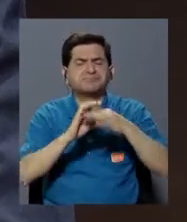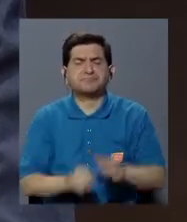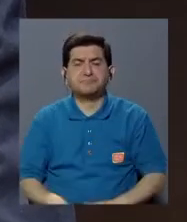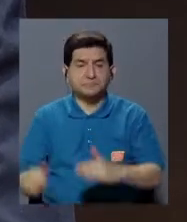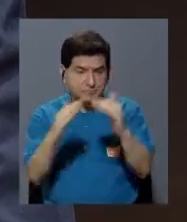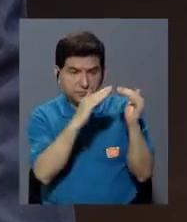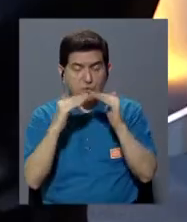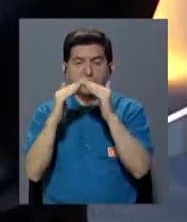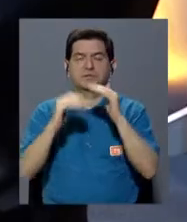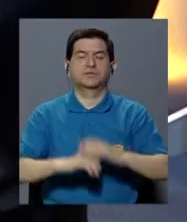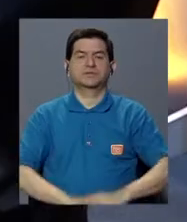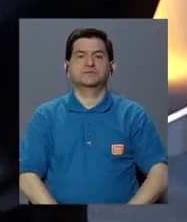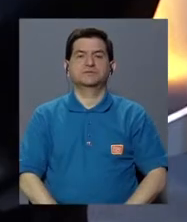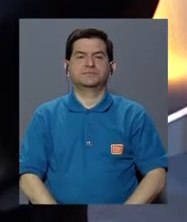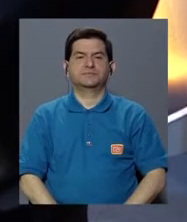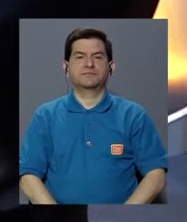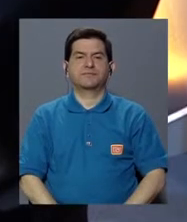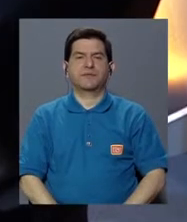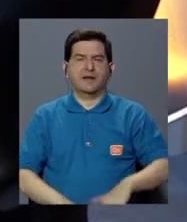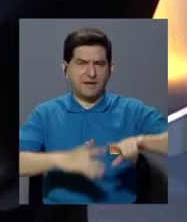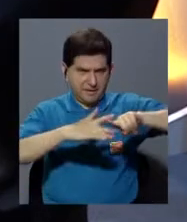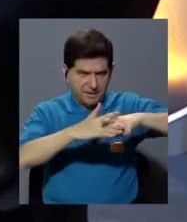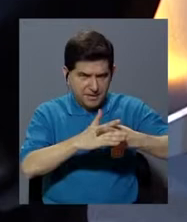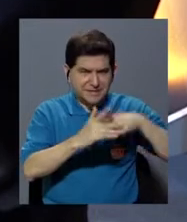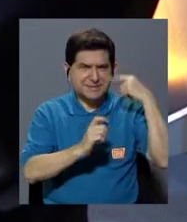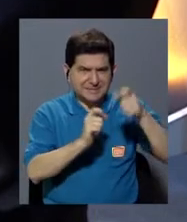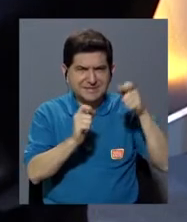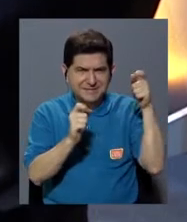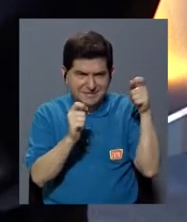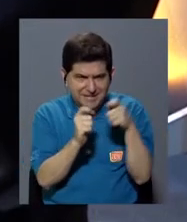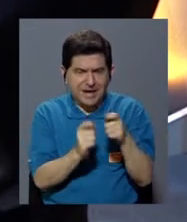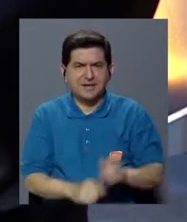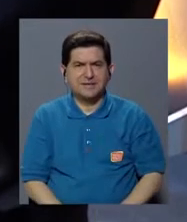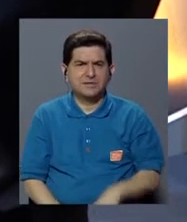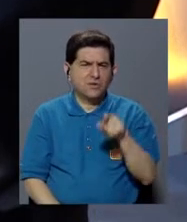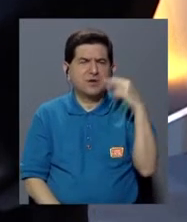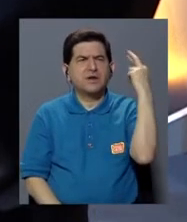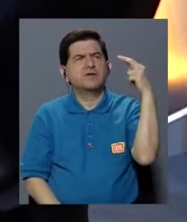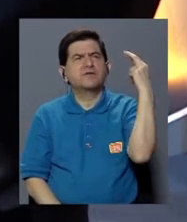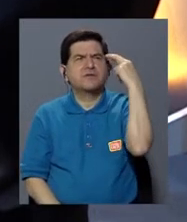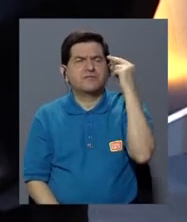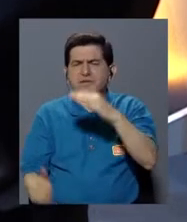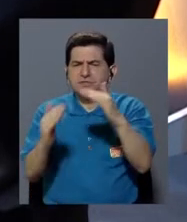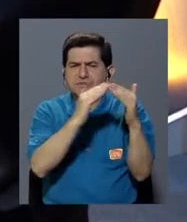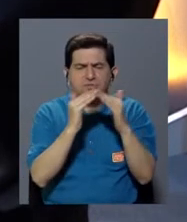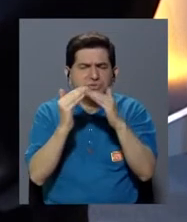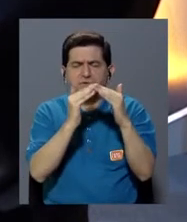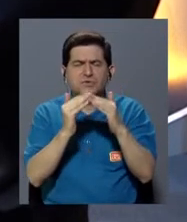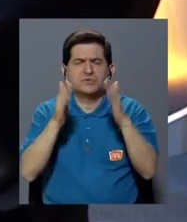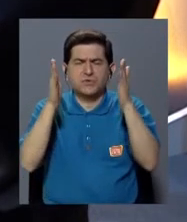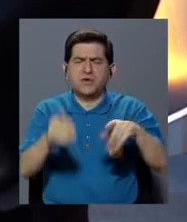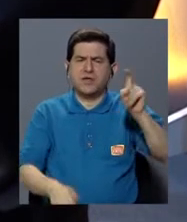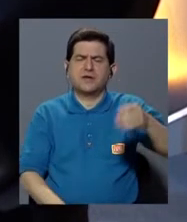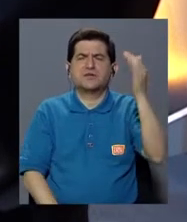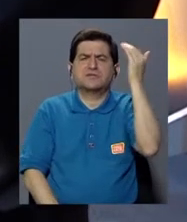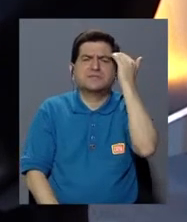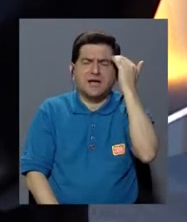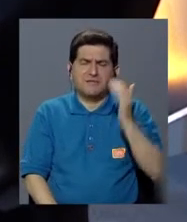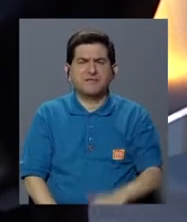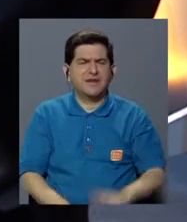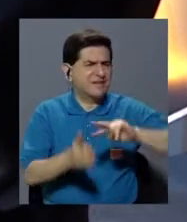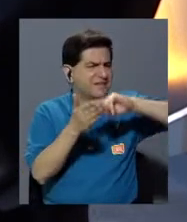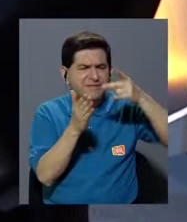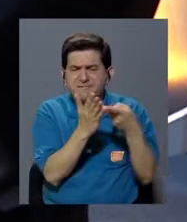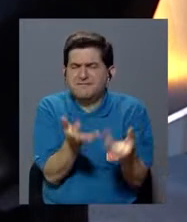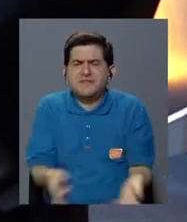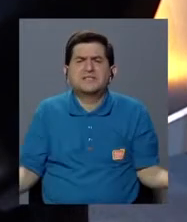la ciudadanía. Entraríamos específicamente en esa reflexión que la ciudadanía necesita conocer sobre